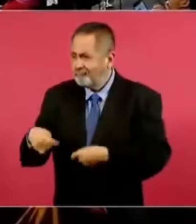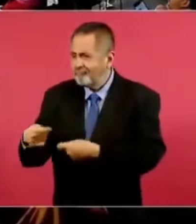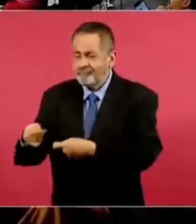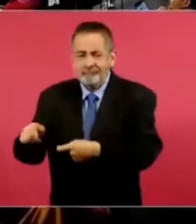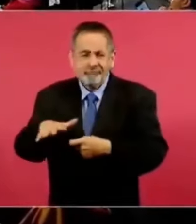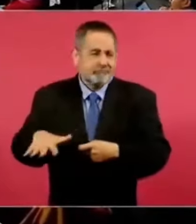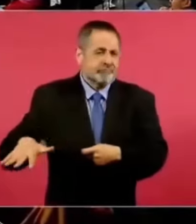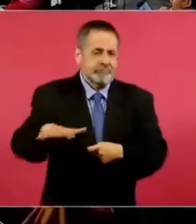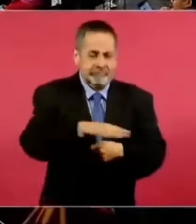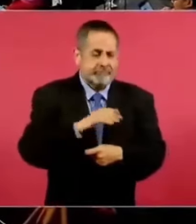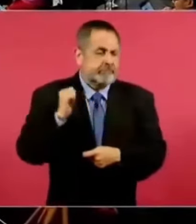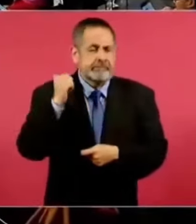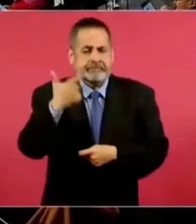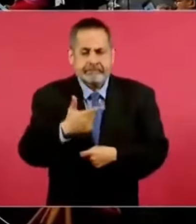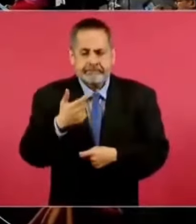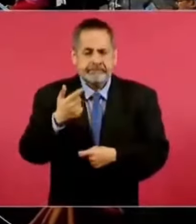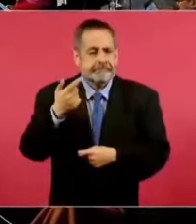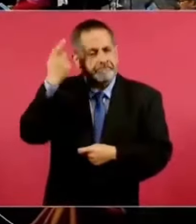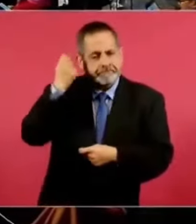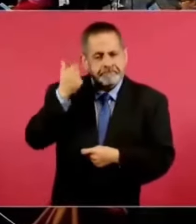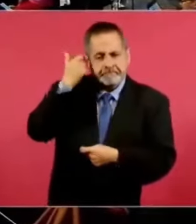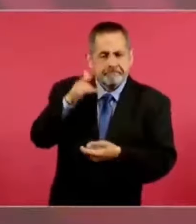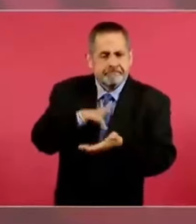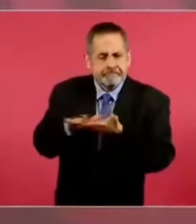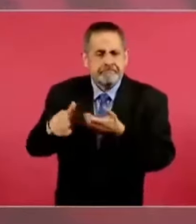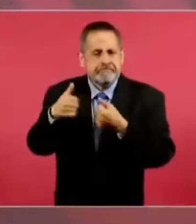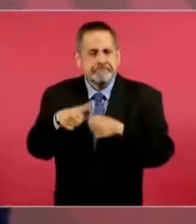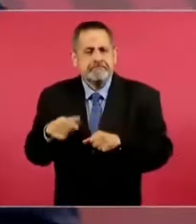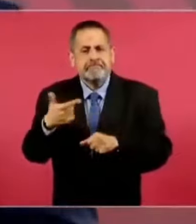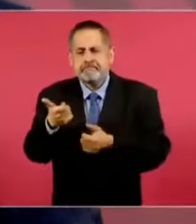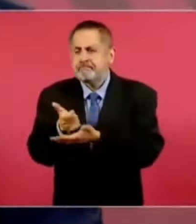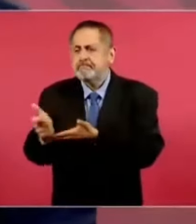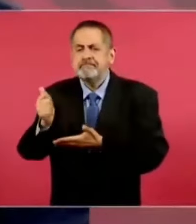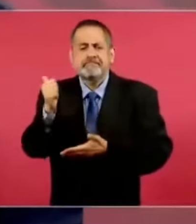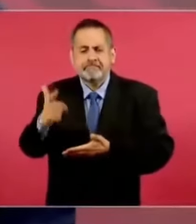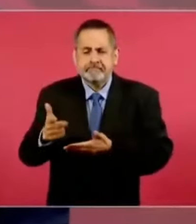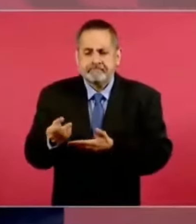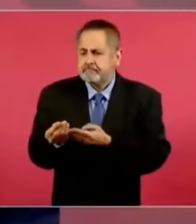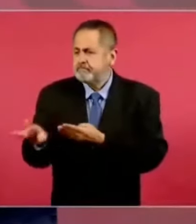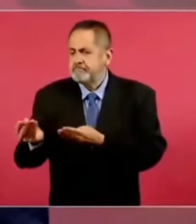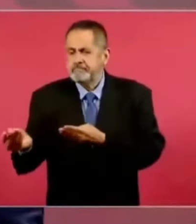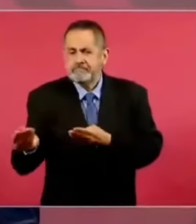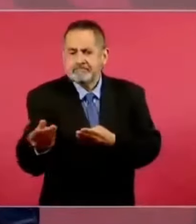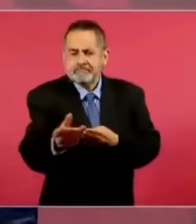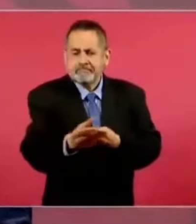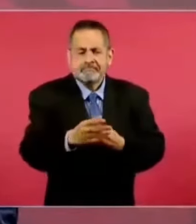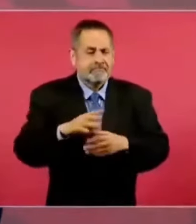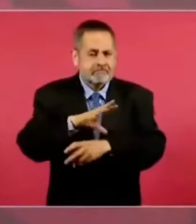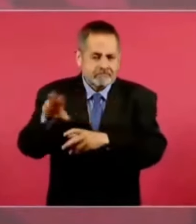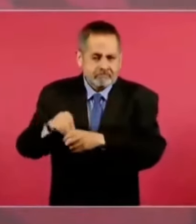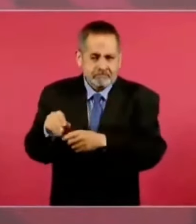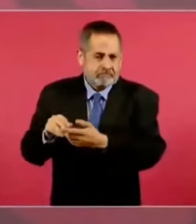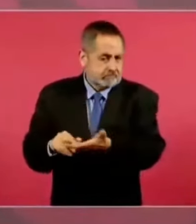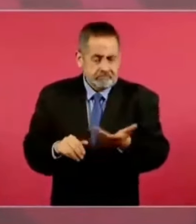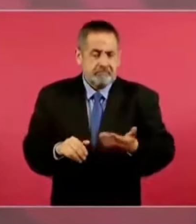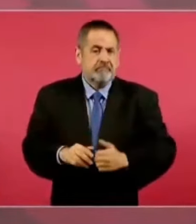Que les llegue cuando menos un programa de bienestar. Y si esto agregamos